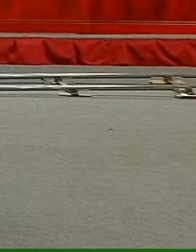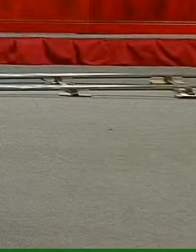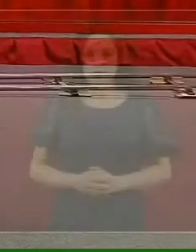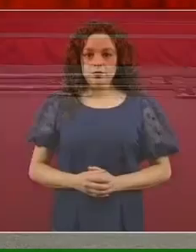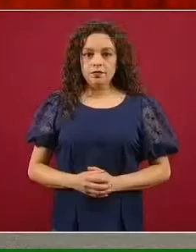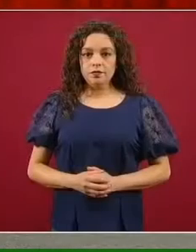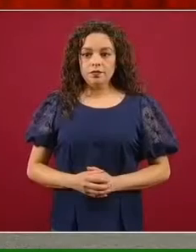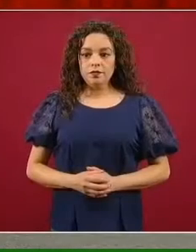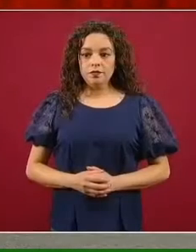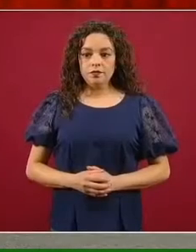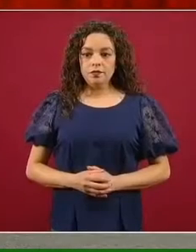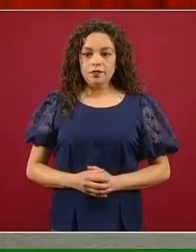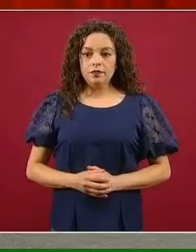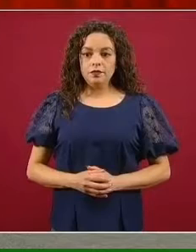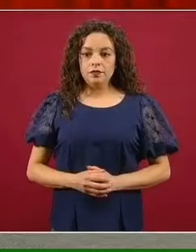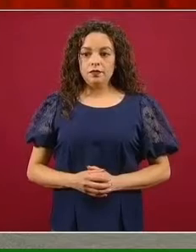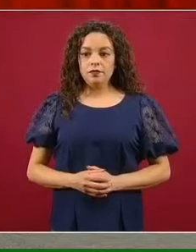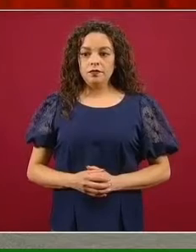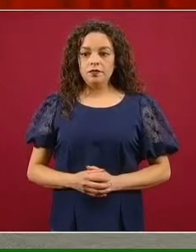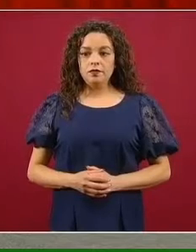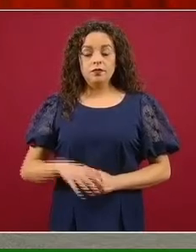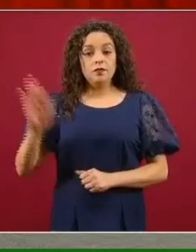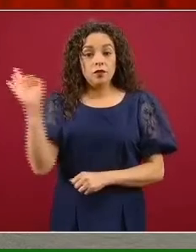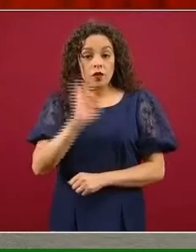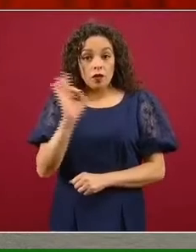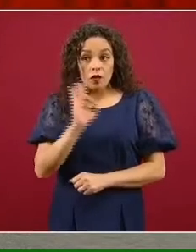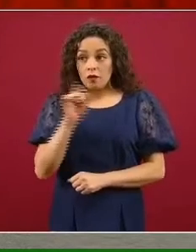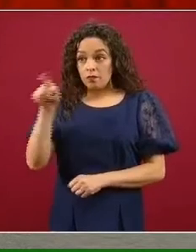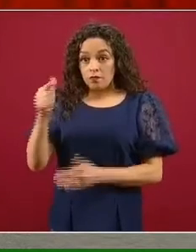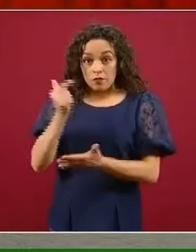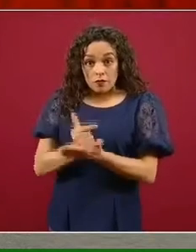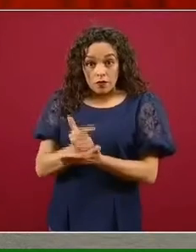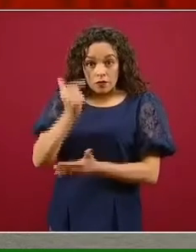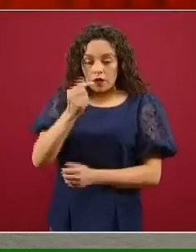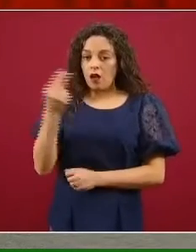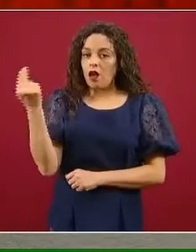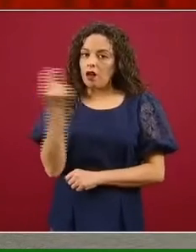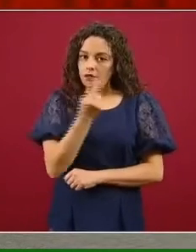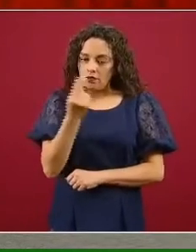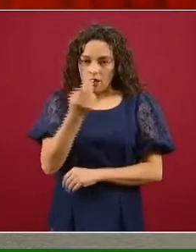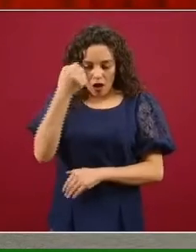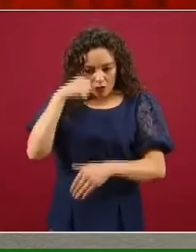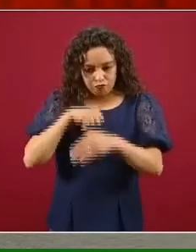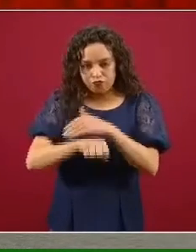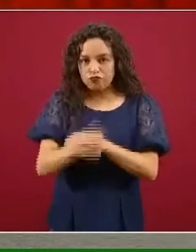Para cuando su caso se agrave y requiera atención hospitalaria.